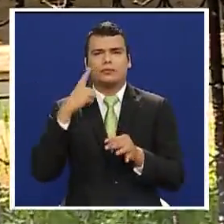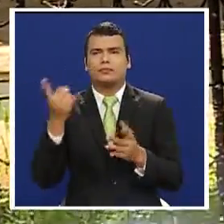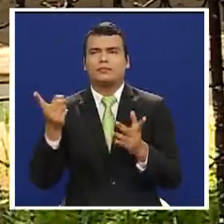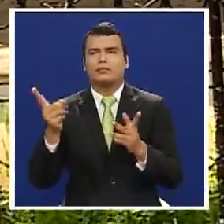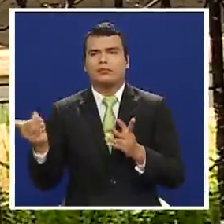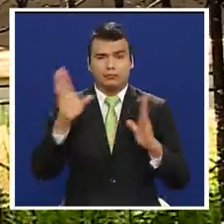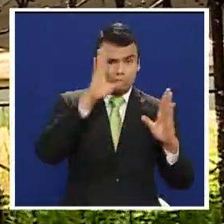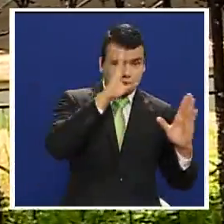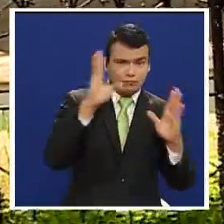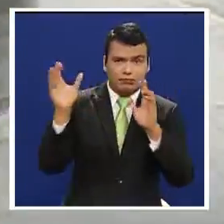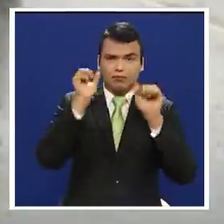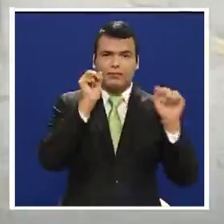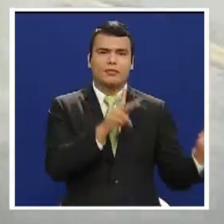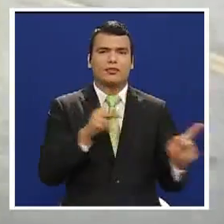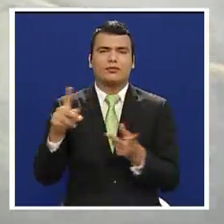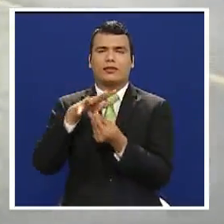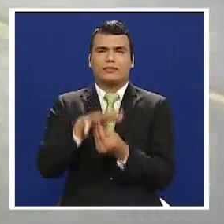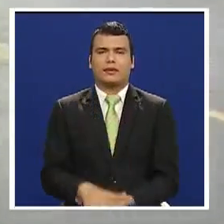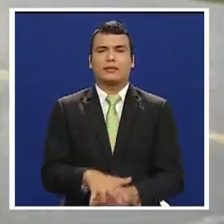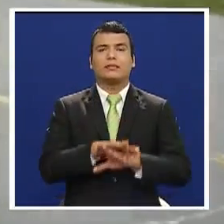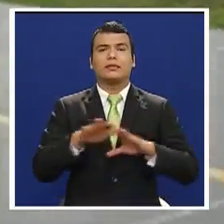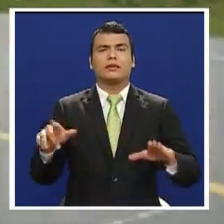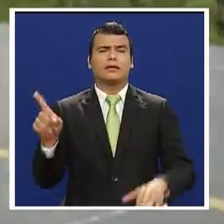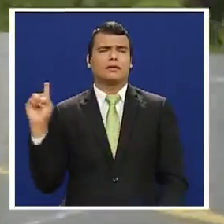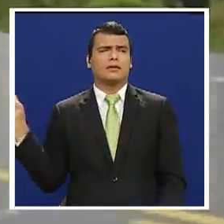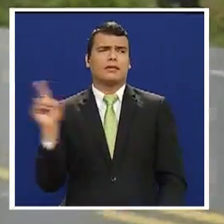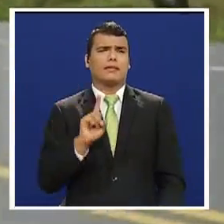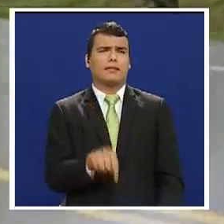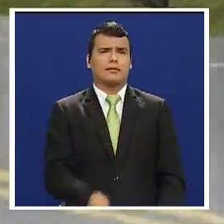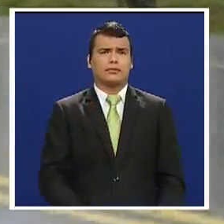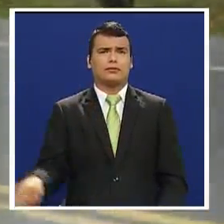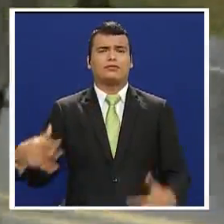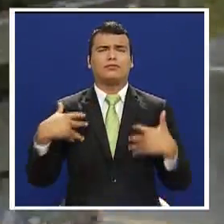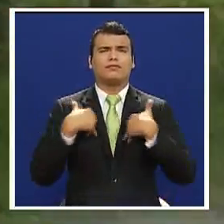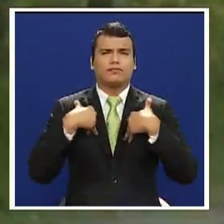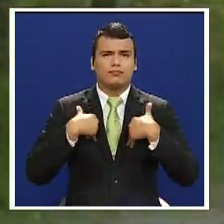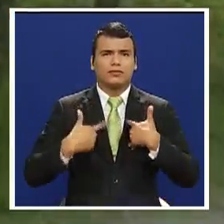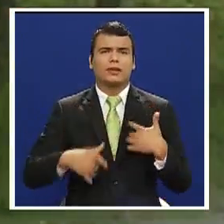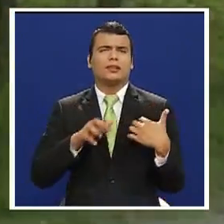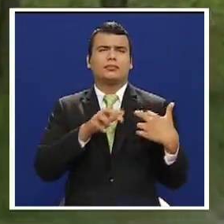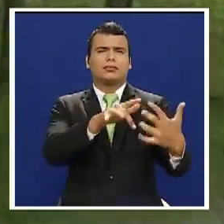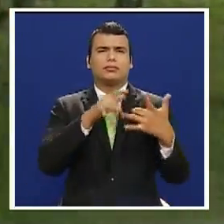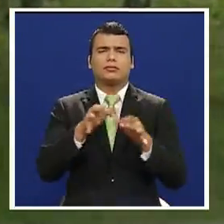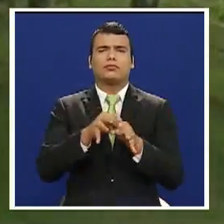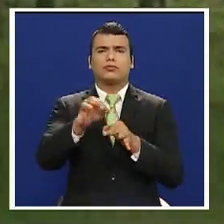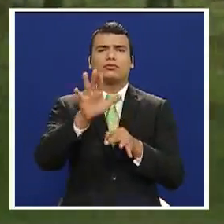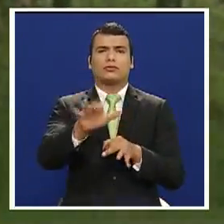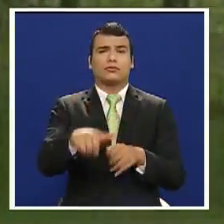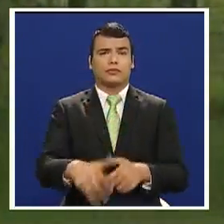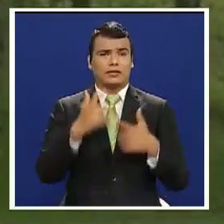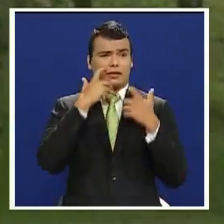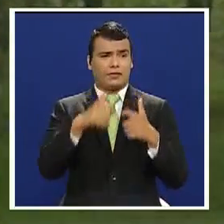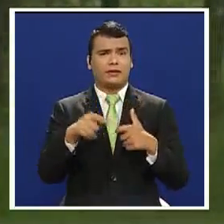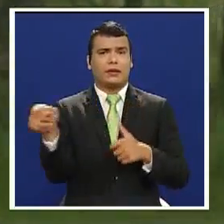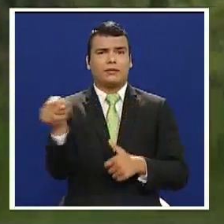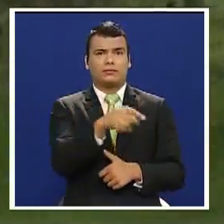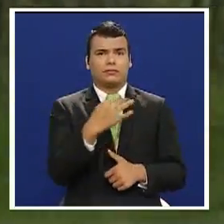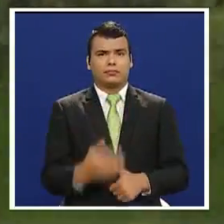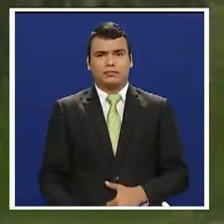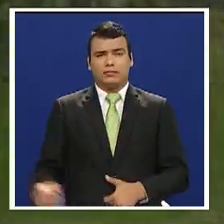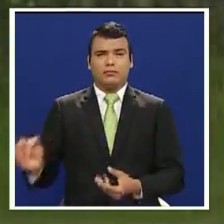contarles acerca de esta localidad que ha sido corredor del narcotráfico por muchos años y que producto de eso pues se ha vuelto receptora de